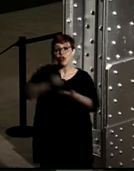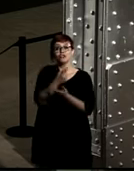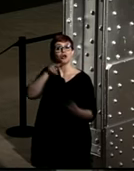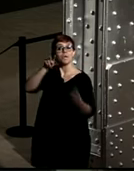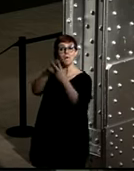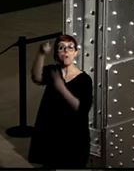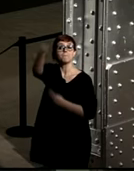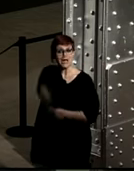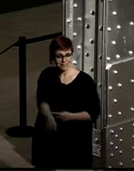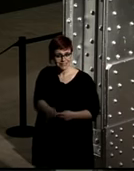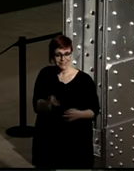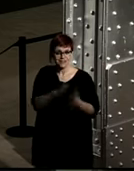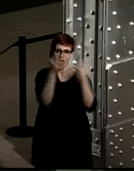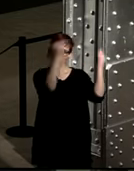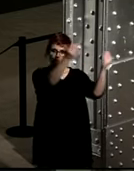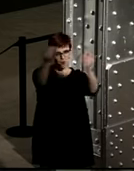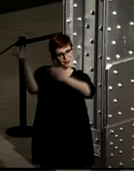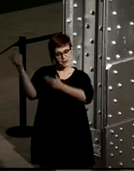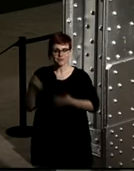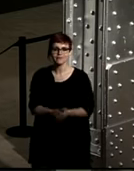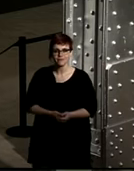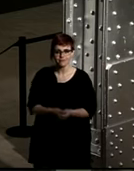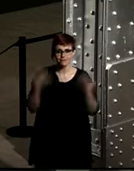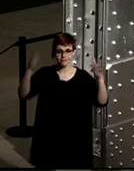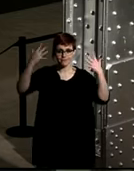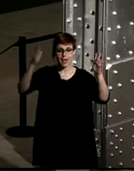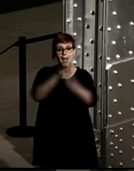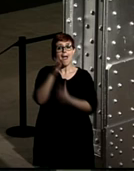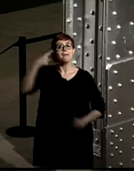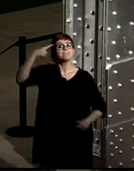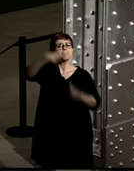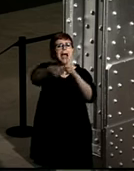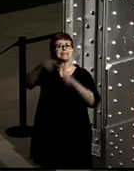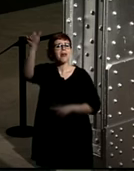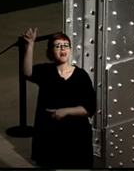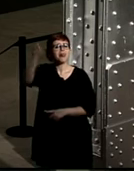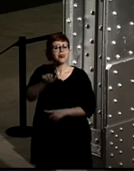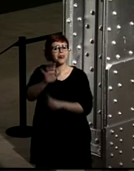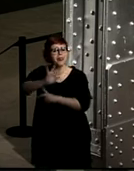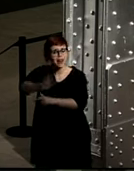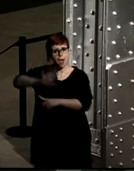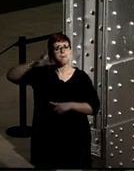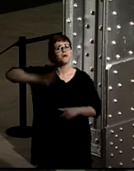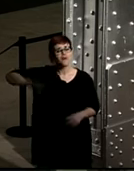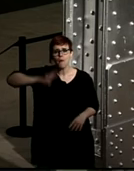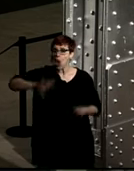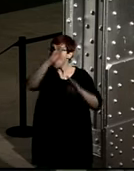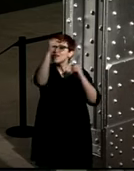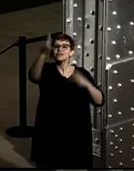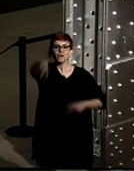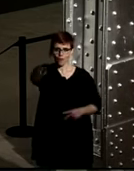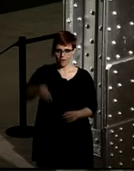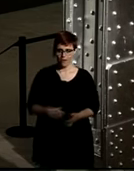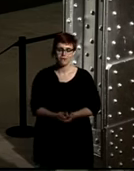mes y enhorabuena. Más cine, por favor, no lo olvidéis nunca, ¿de acuerdo?